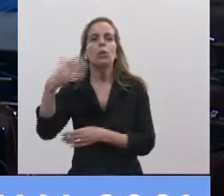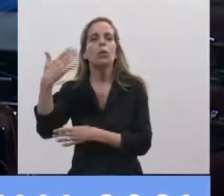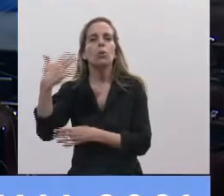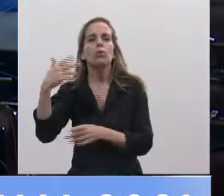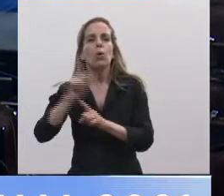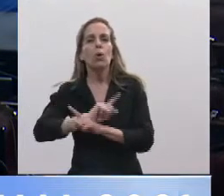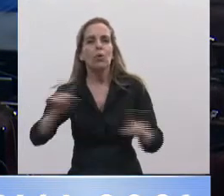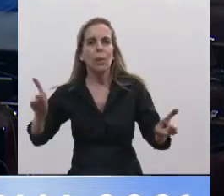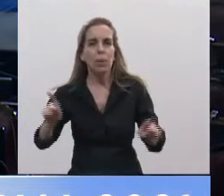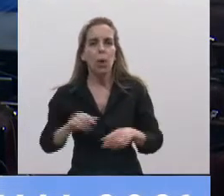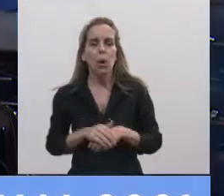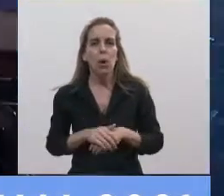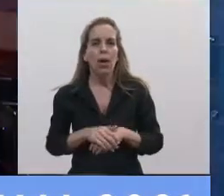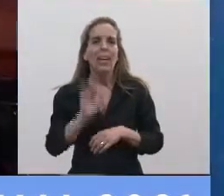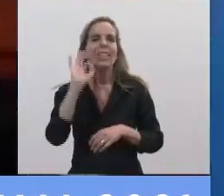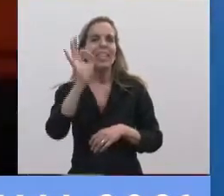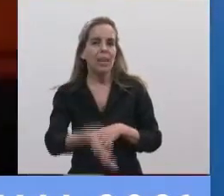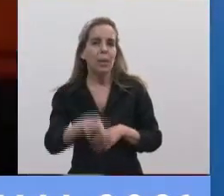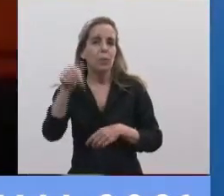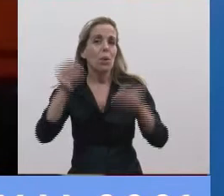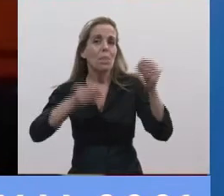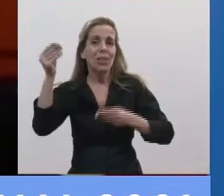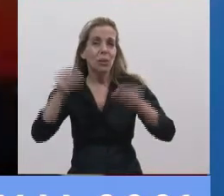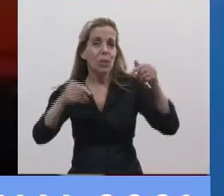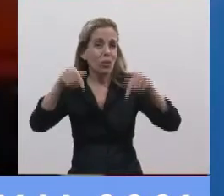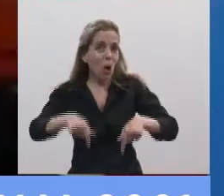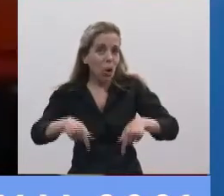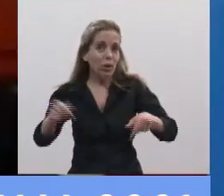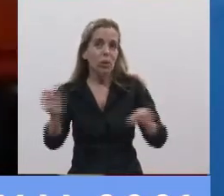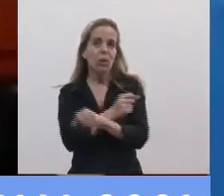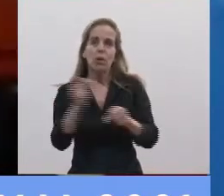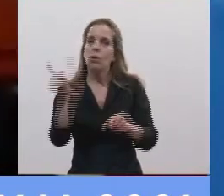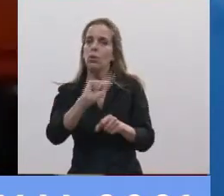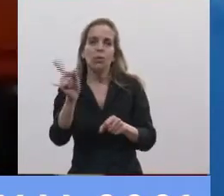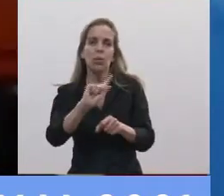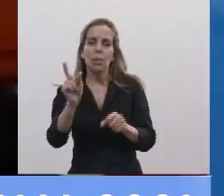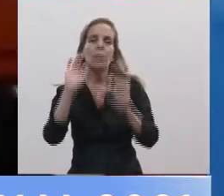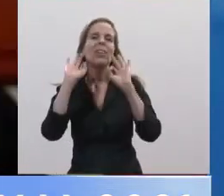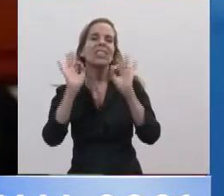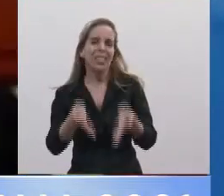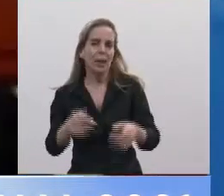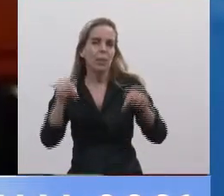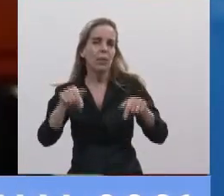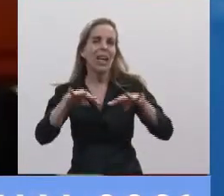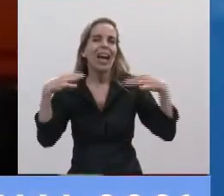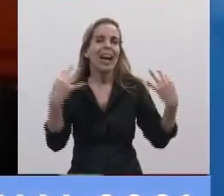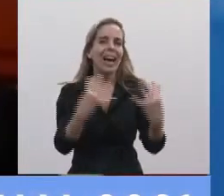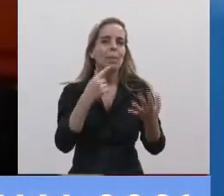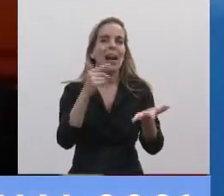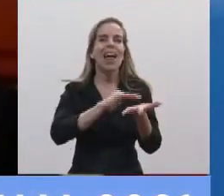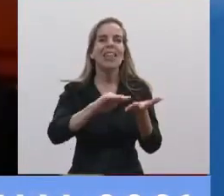verdad hoy no se va a aprobar, sino que nos hemos enterado de que en esta Cámara, que es la Cámara de